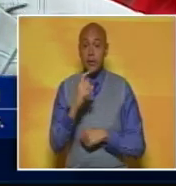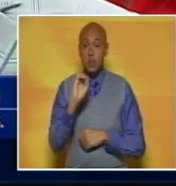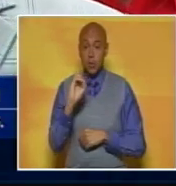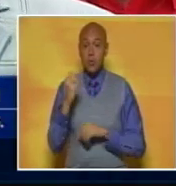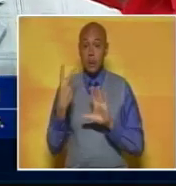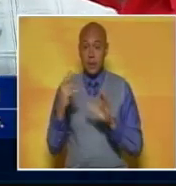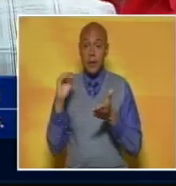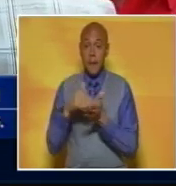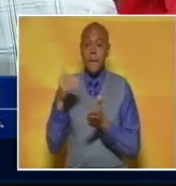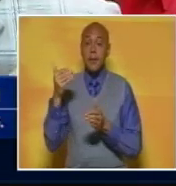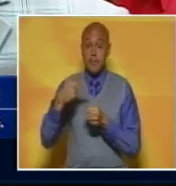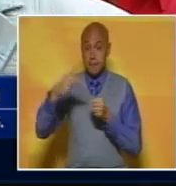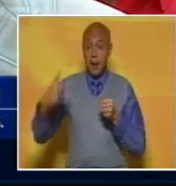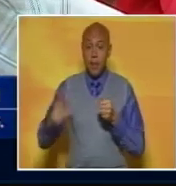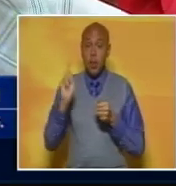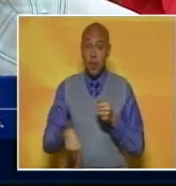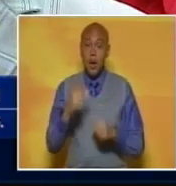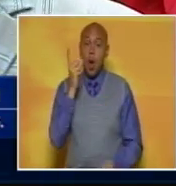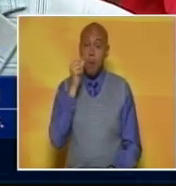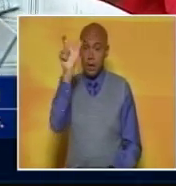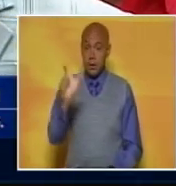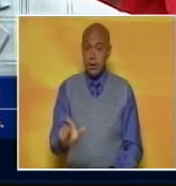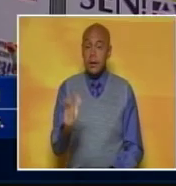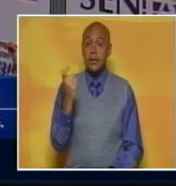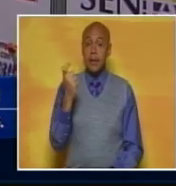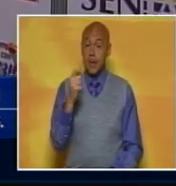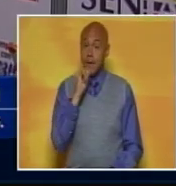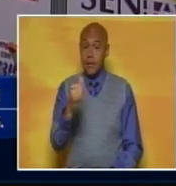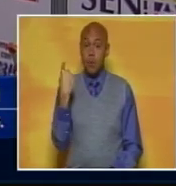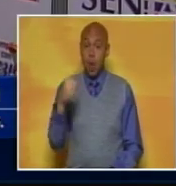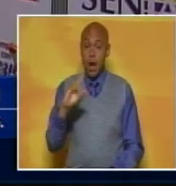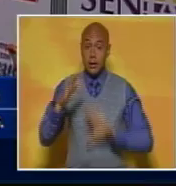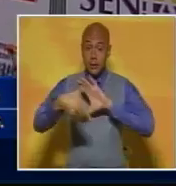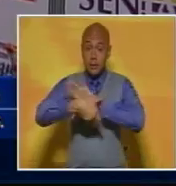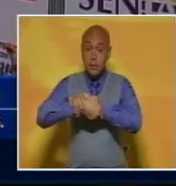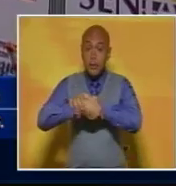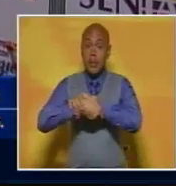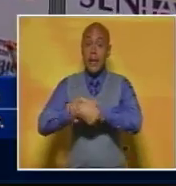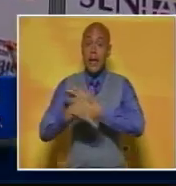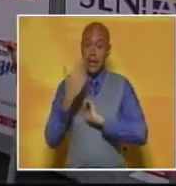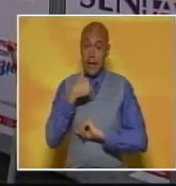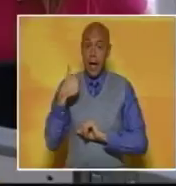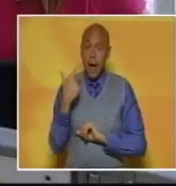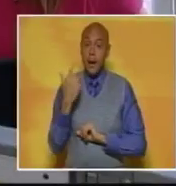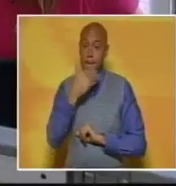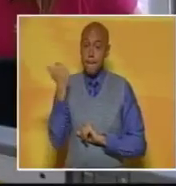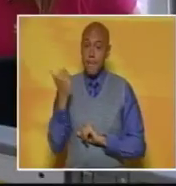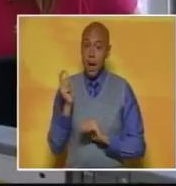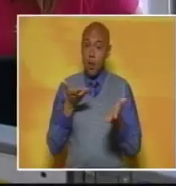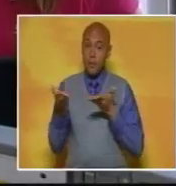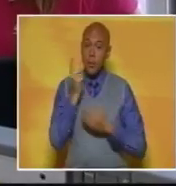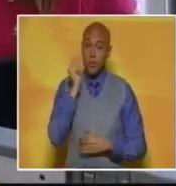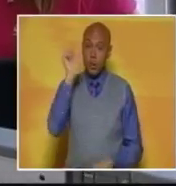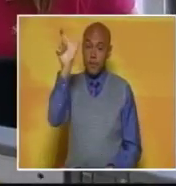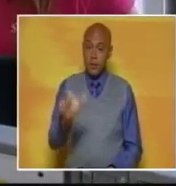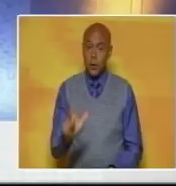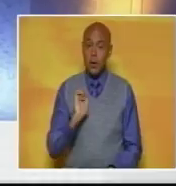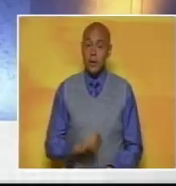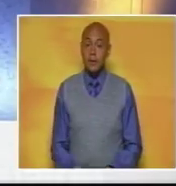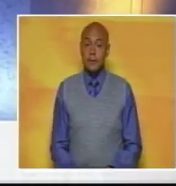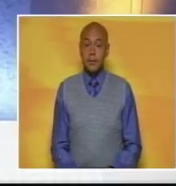170.496 petros. El superintendente resaltó que de esta forma el CENIAT continuará ofreciendo un mejor servicio a los